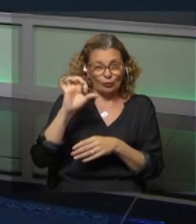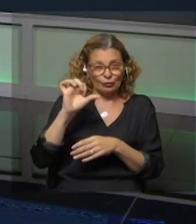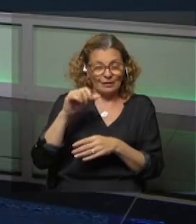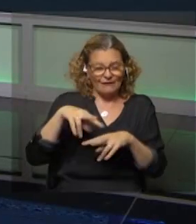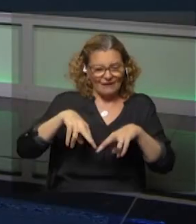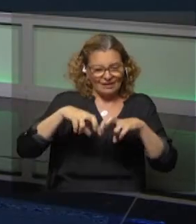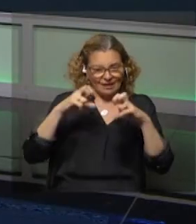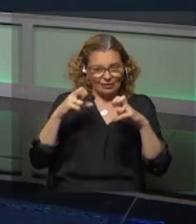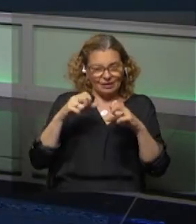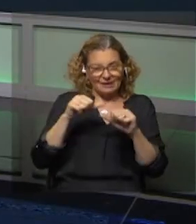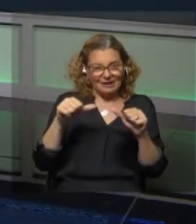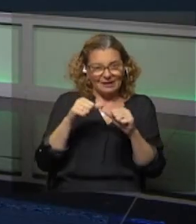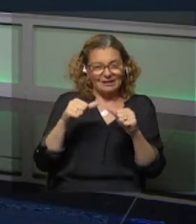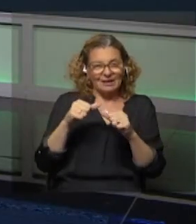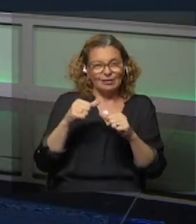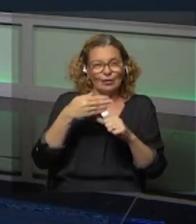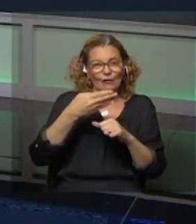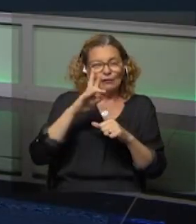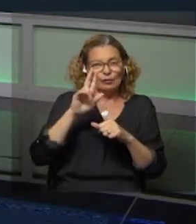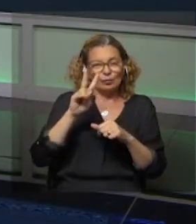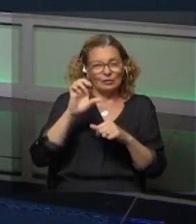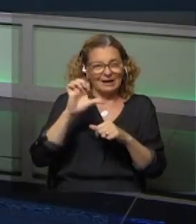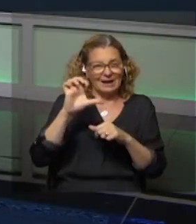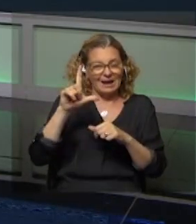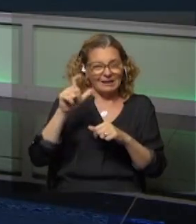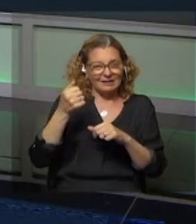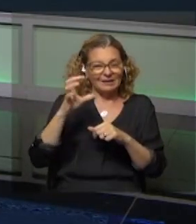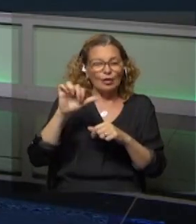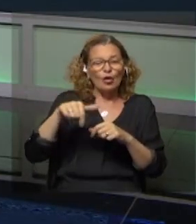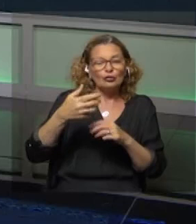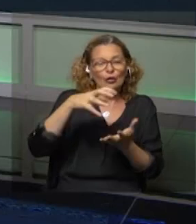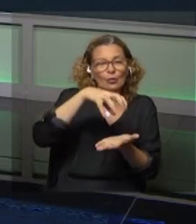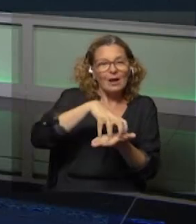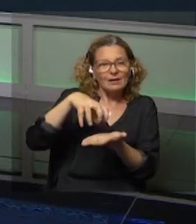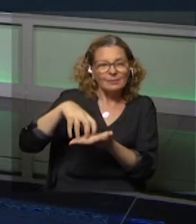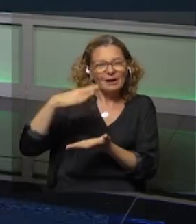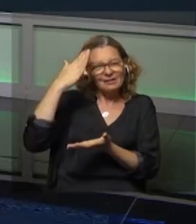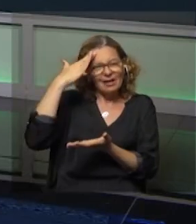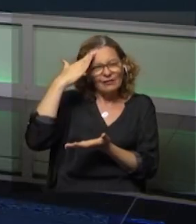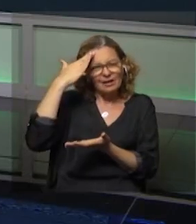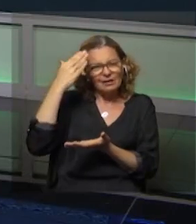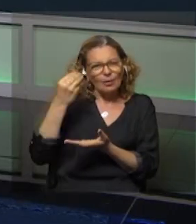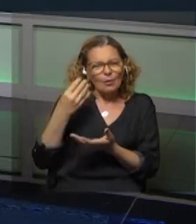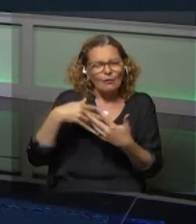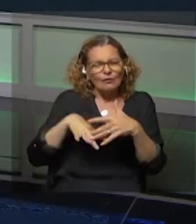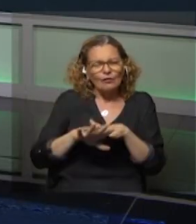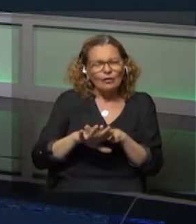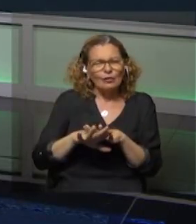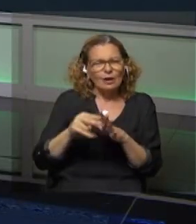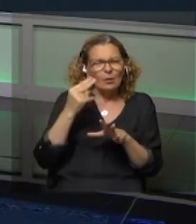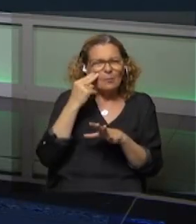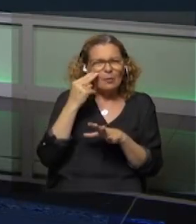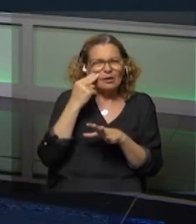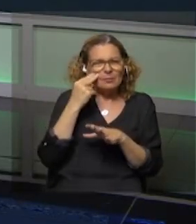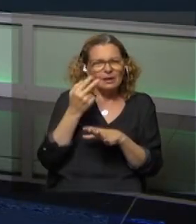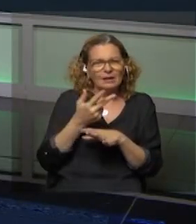realizado tanto en Bruselas como en otras zonas para determinar precisamente el grado de involucramiento que tenían